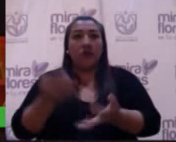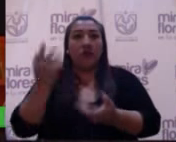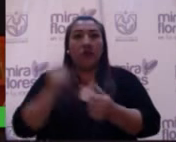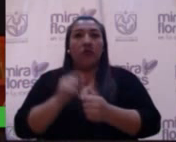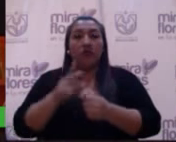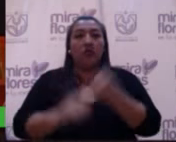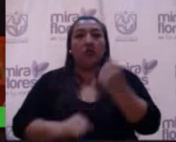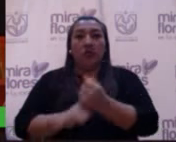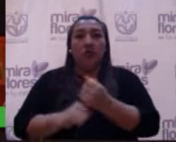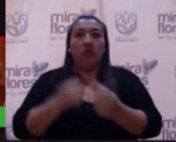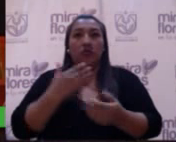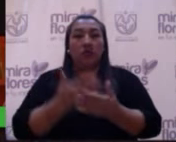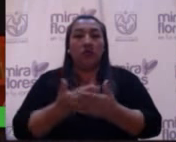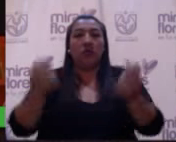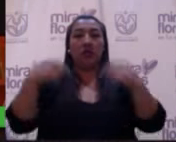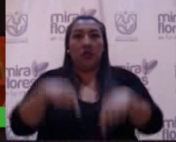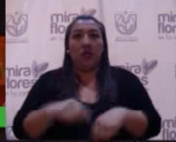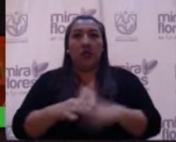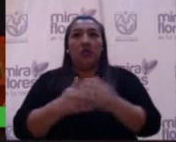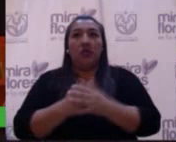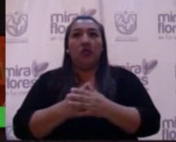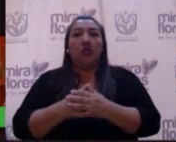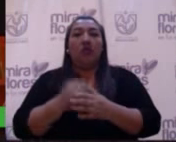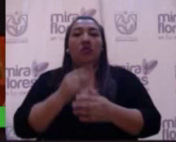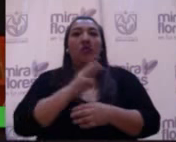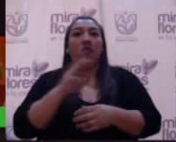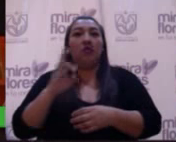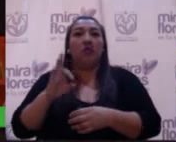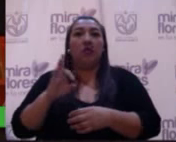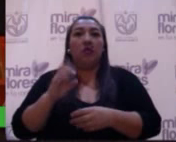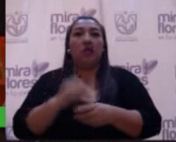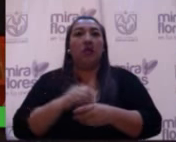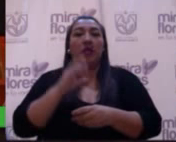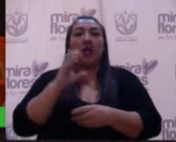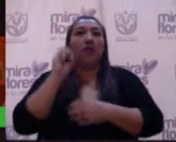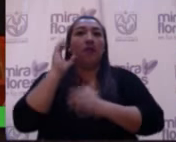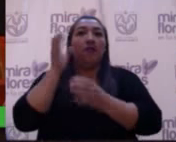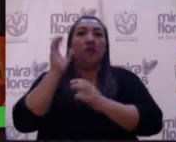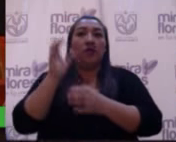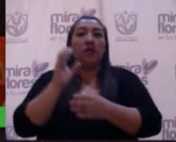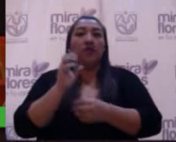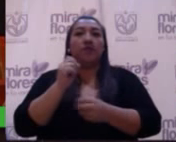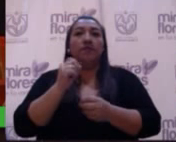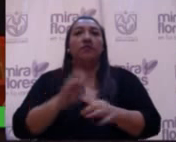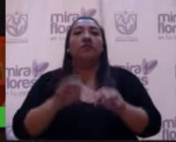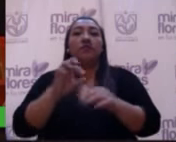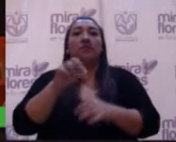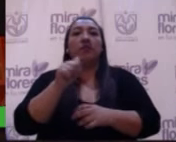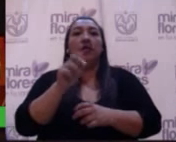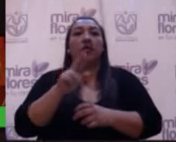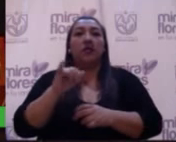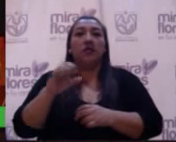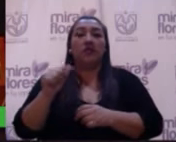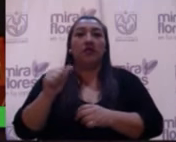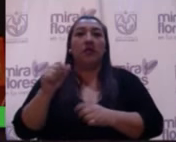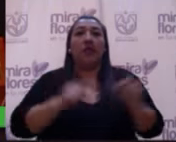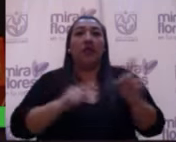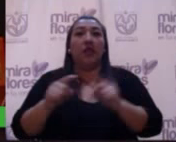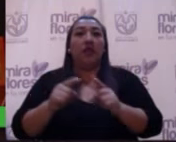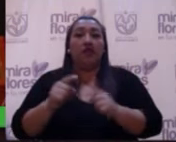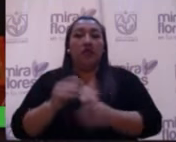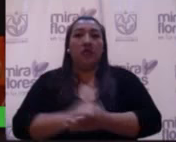contar con su honorable presencia en el pabellón WWF en la COP23. Muy atentamente, Patricia León Melgar, directora